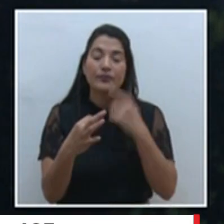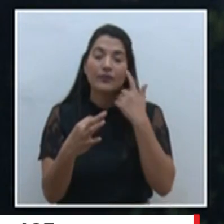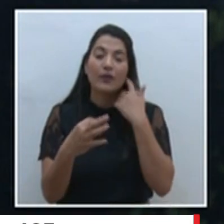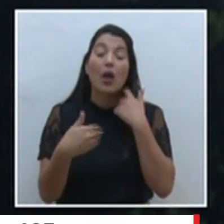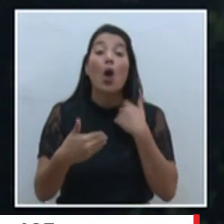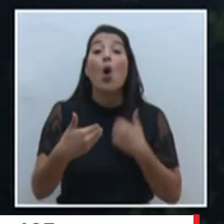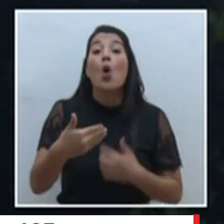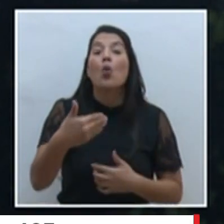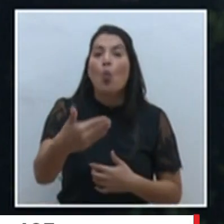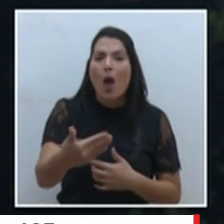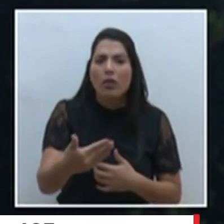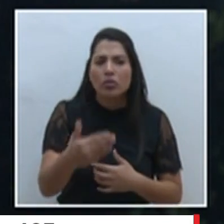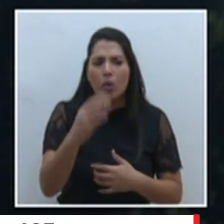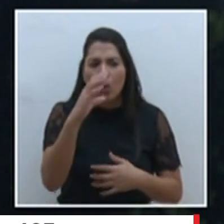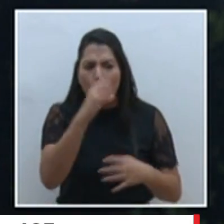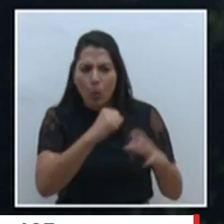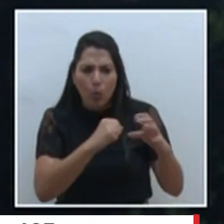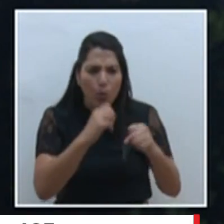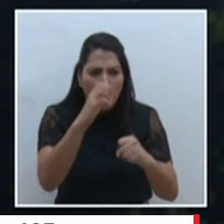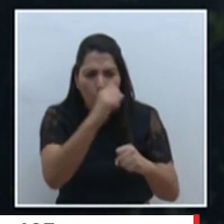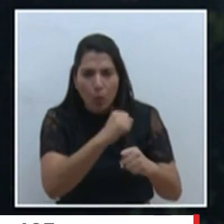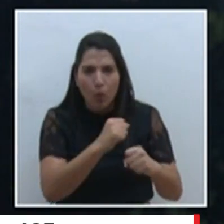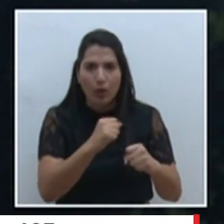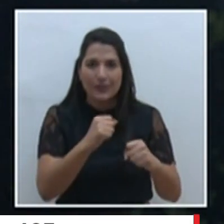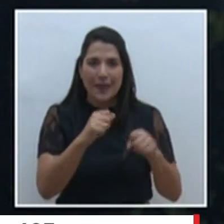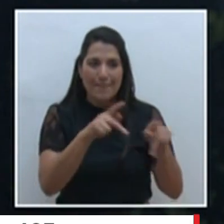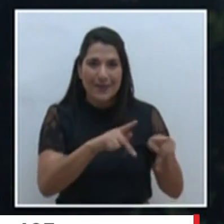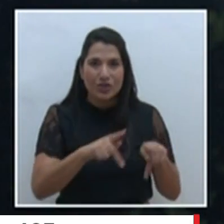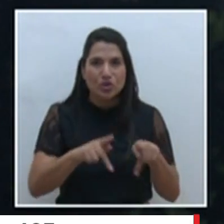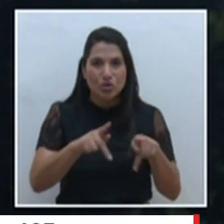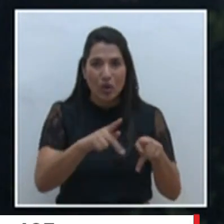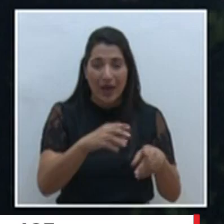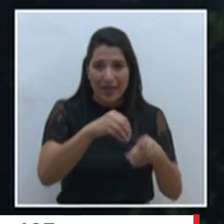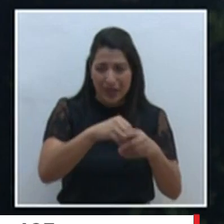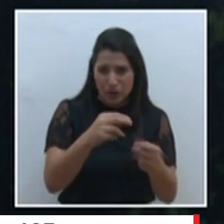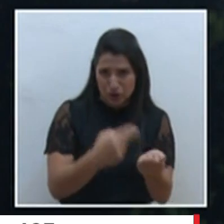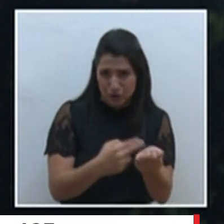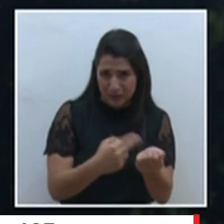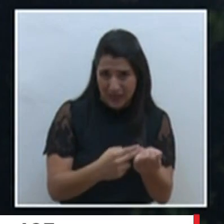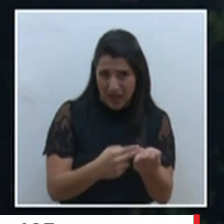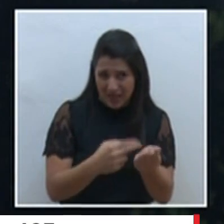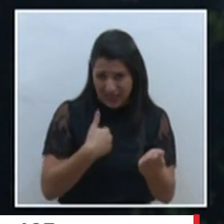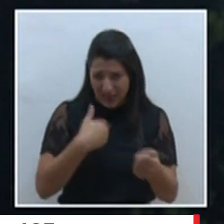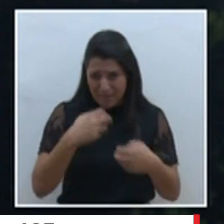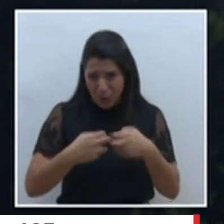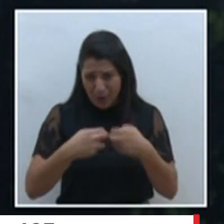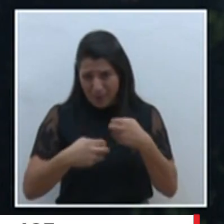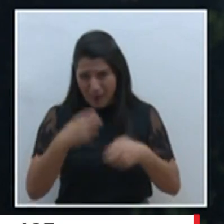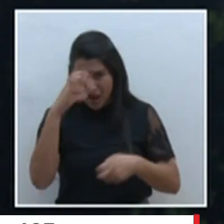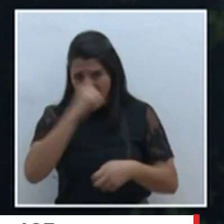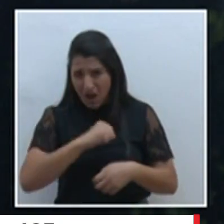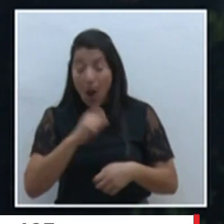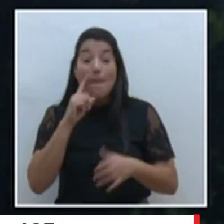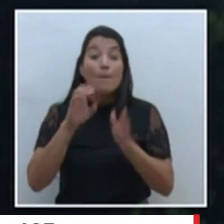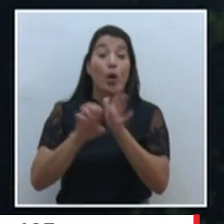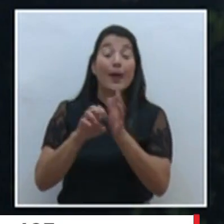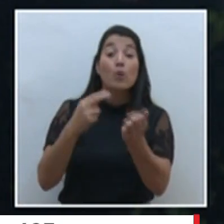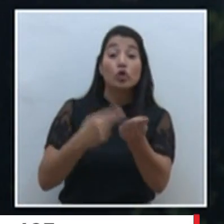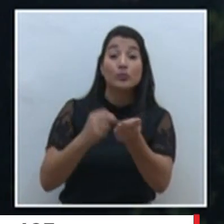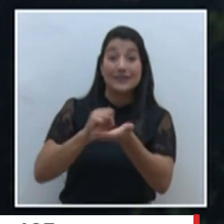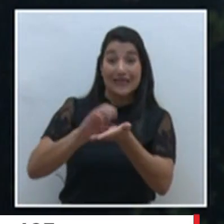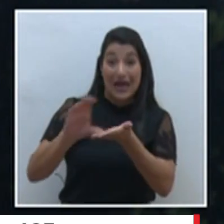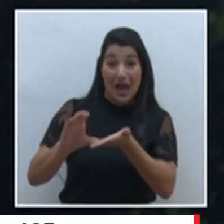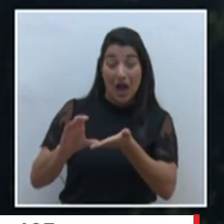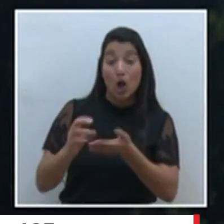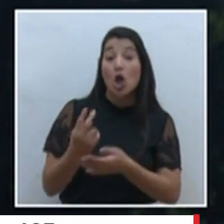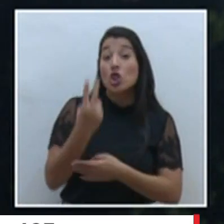de detectar los casos intrahospitalarios. Ponemos el caso del Hospital de San Carlos, en donde 2 pacientes ingresaron,